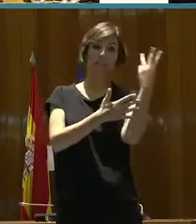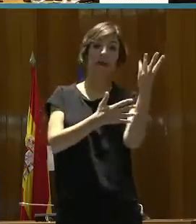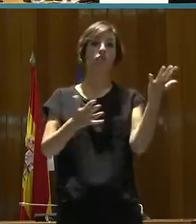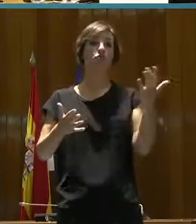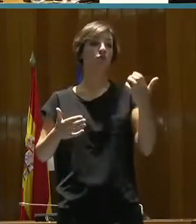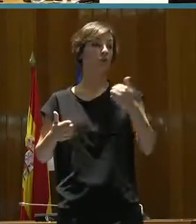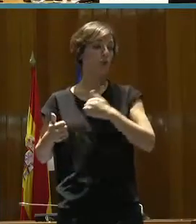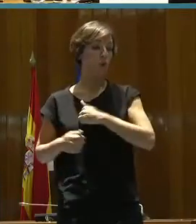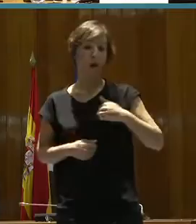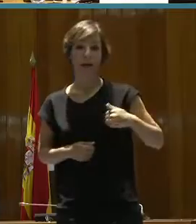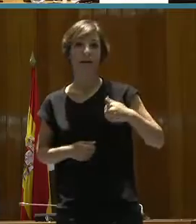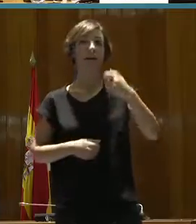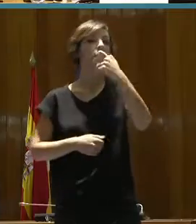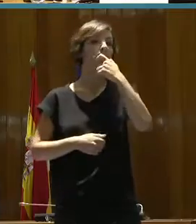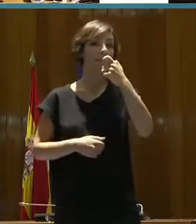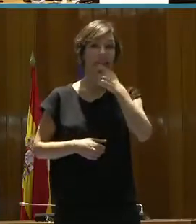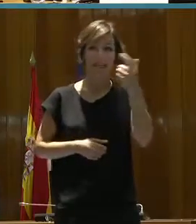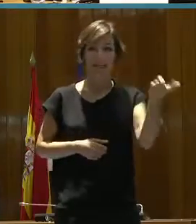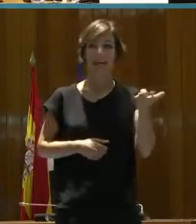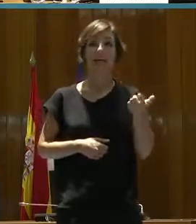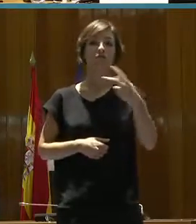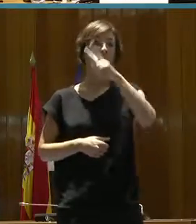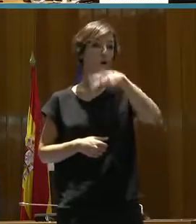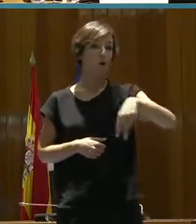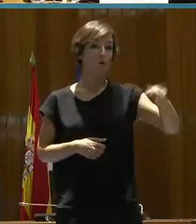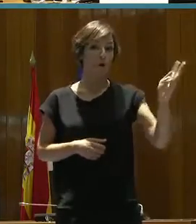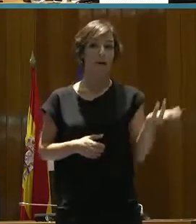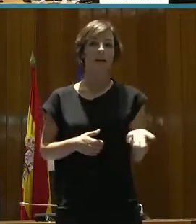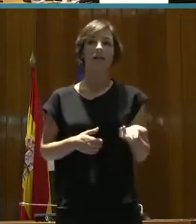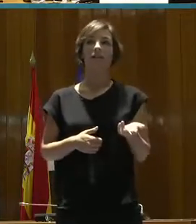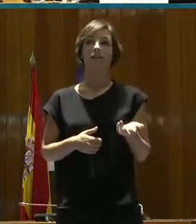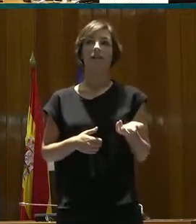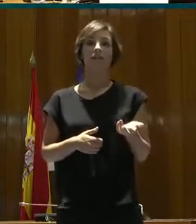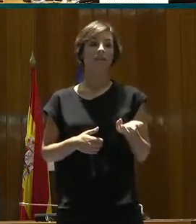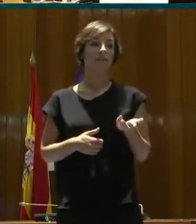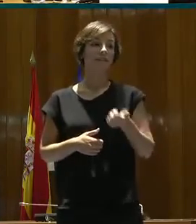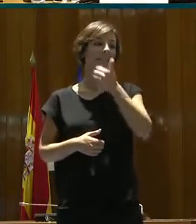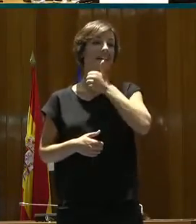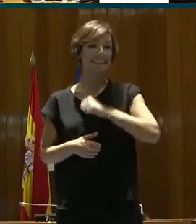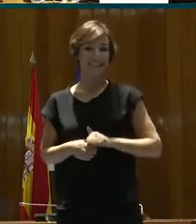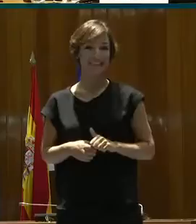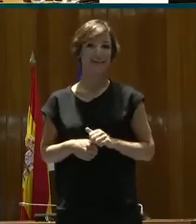polaca, la británica, noruega, islandesa,